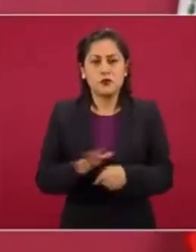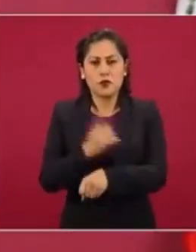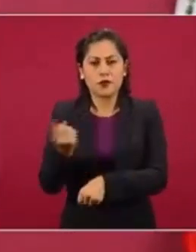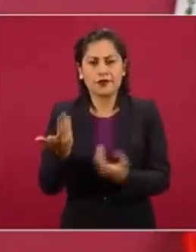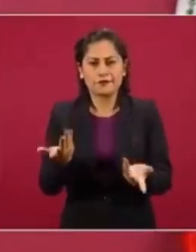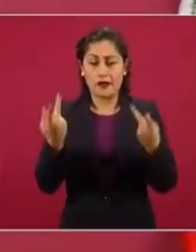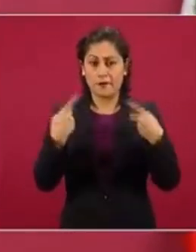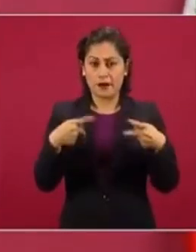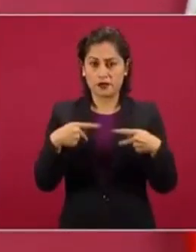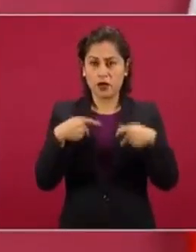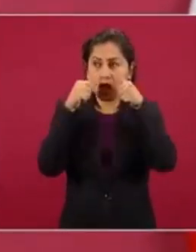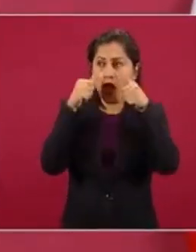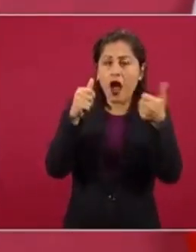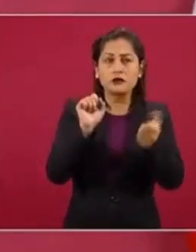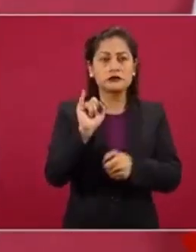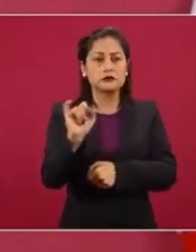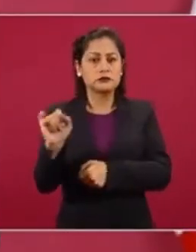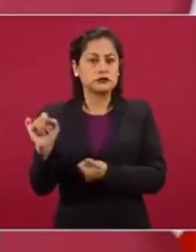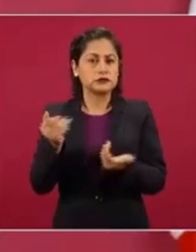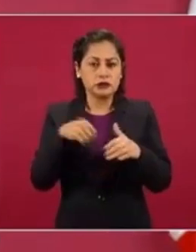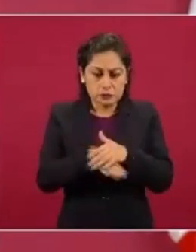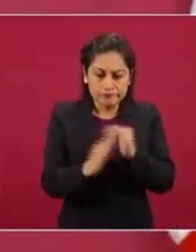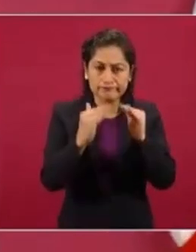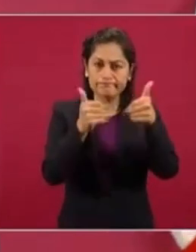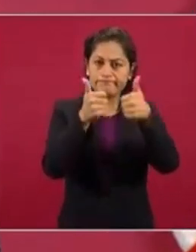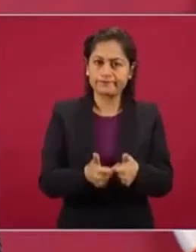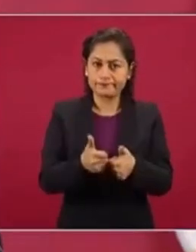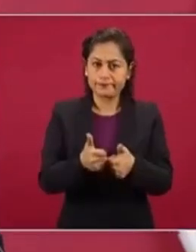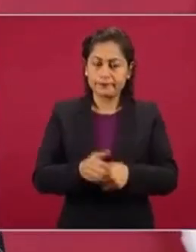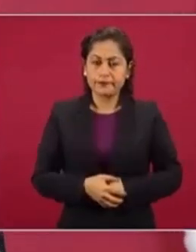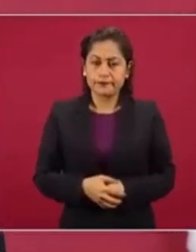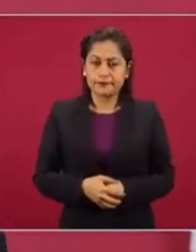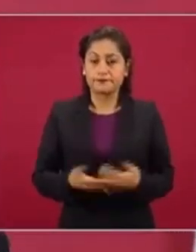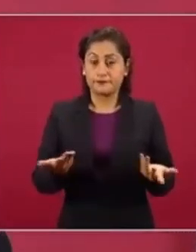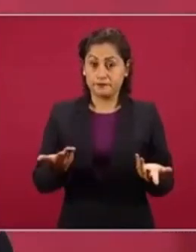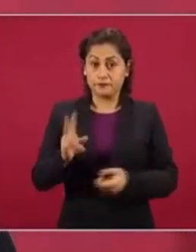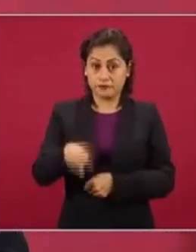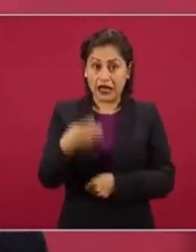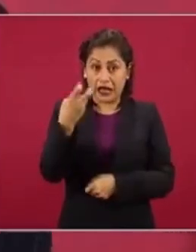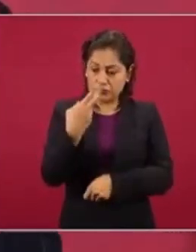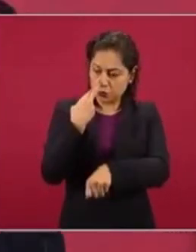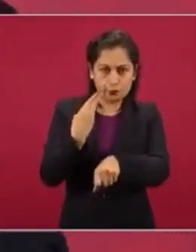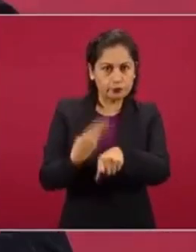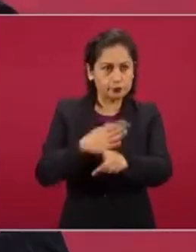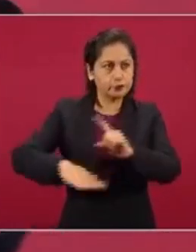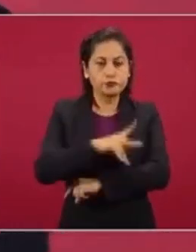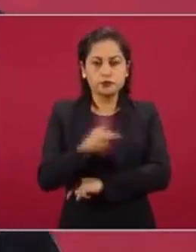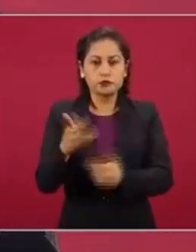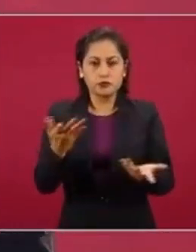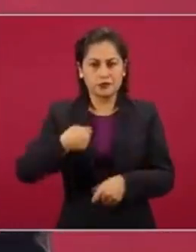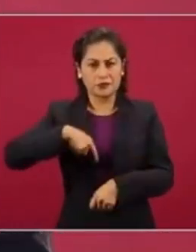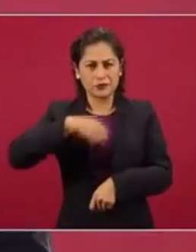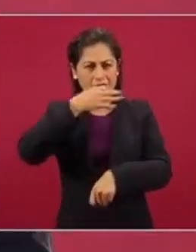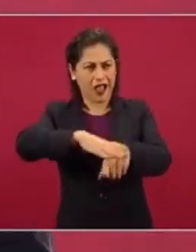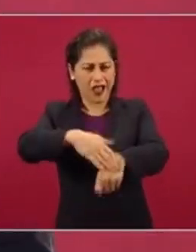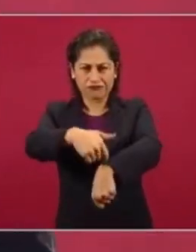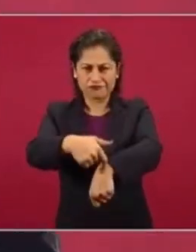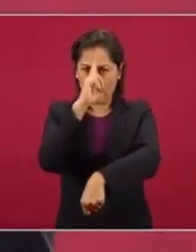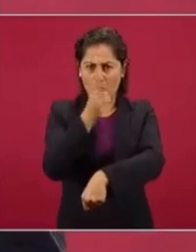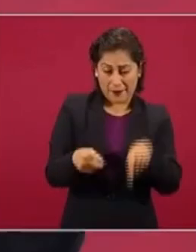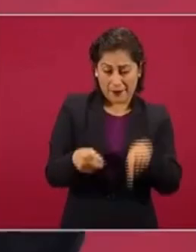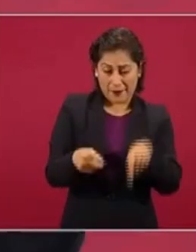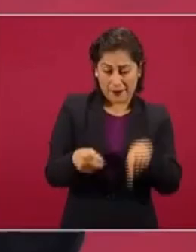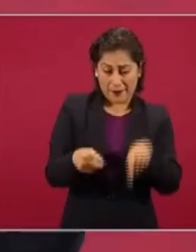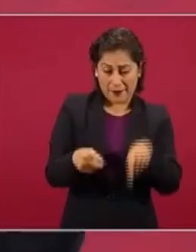mundo a las casas. Todo muy responsable, sin toque de queda,